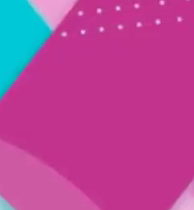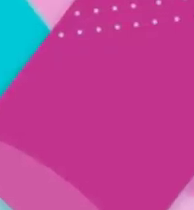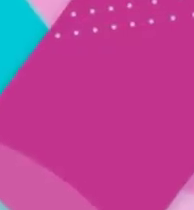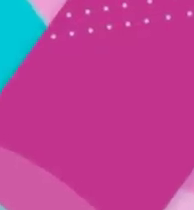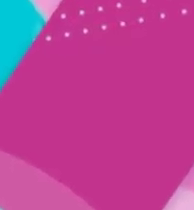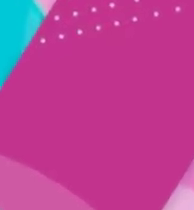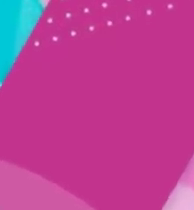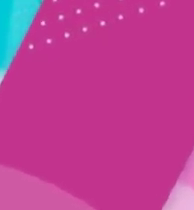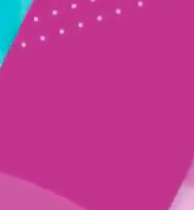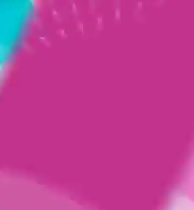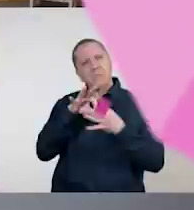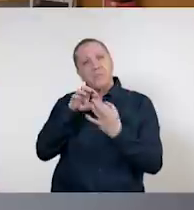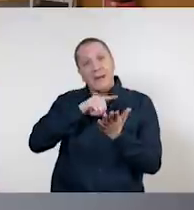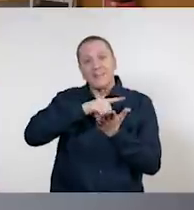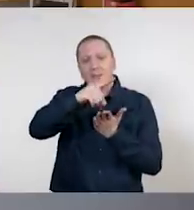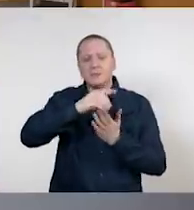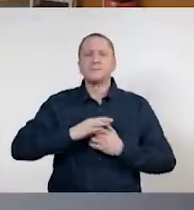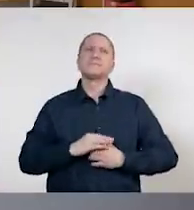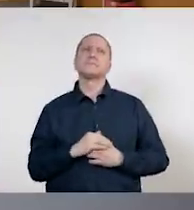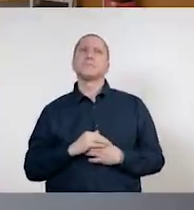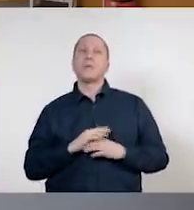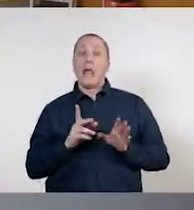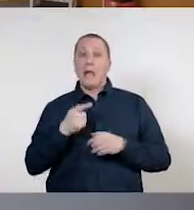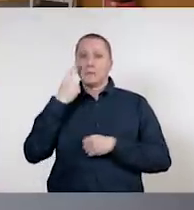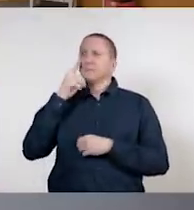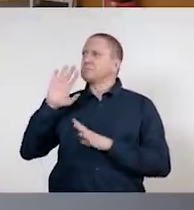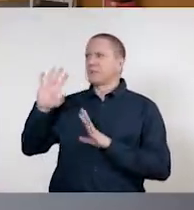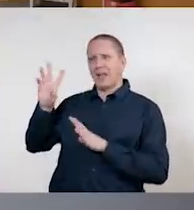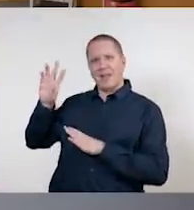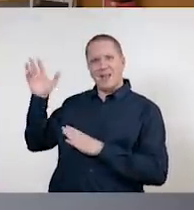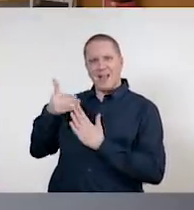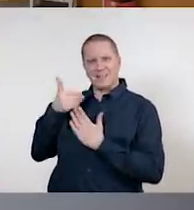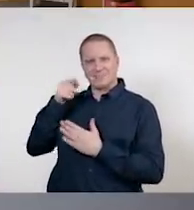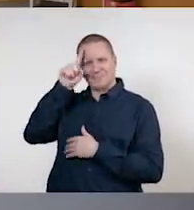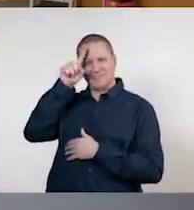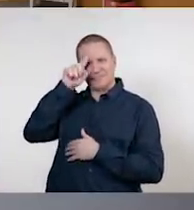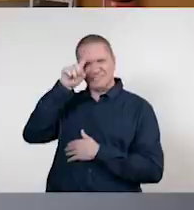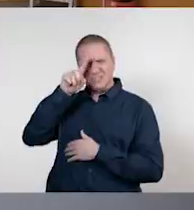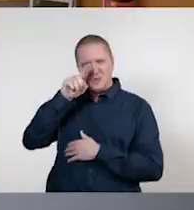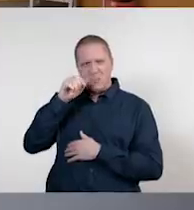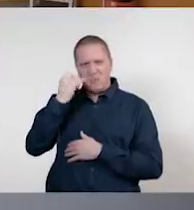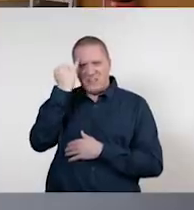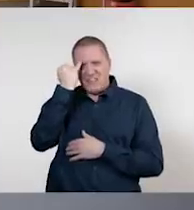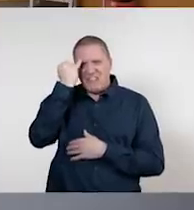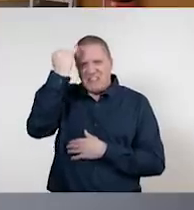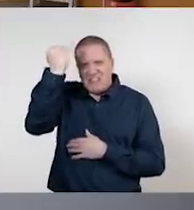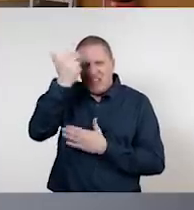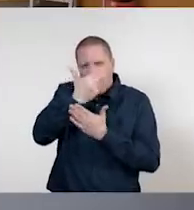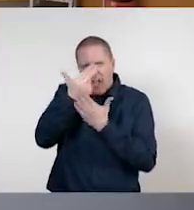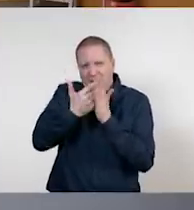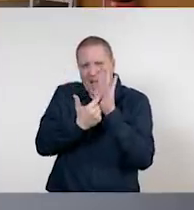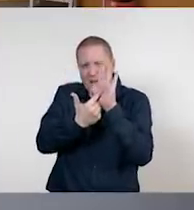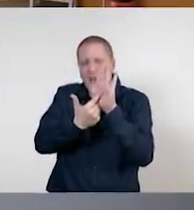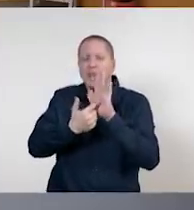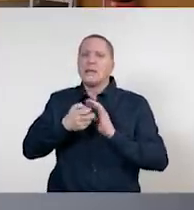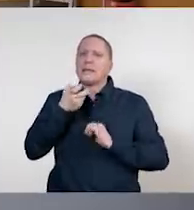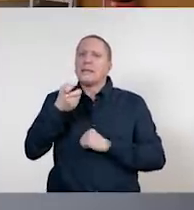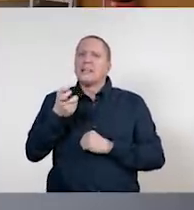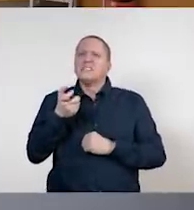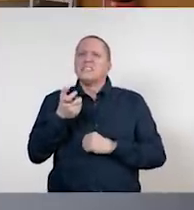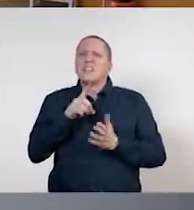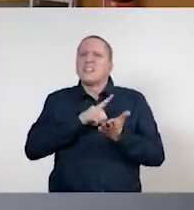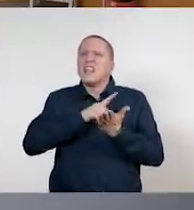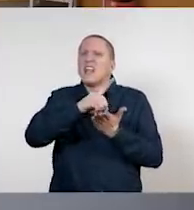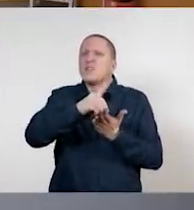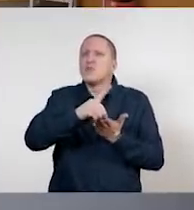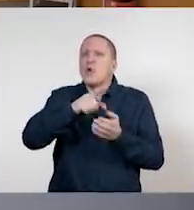representa qué son los derechos. Y, por ejemplo, ya pensando en esta imagen que tú nos sugieres, ¿qué derecho sería en este